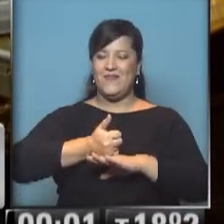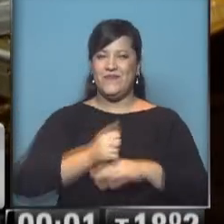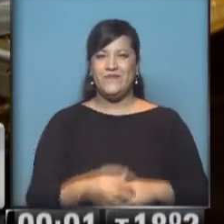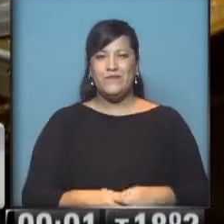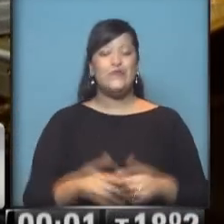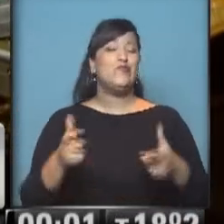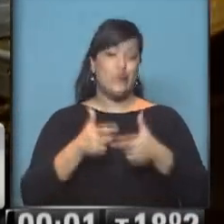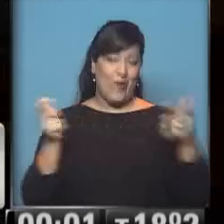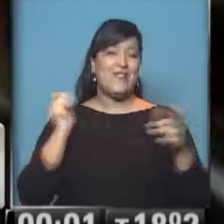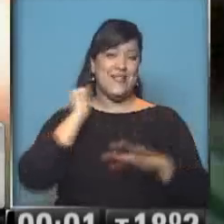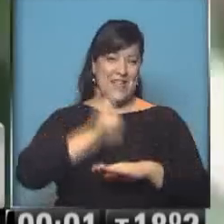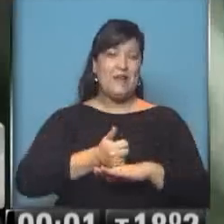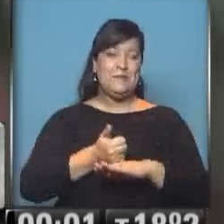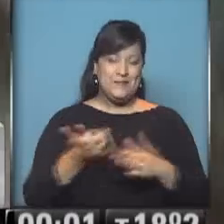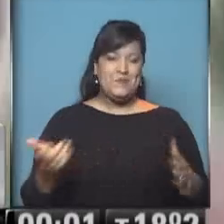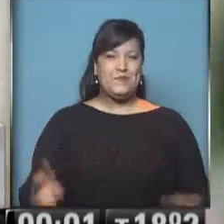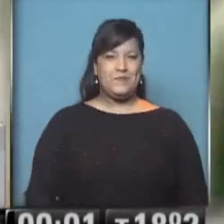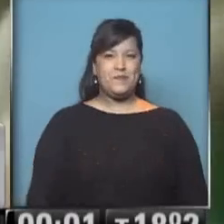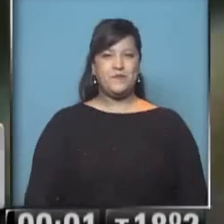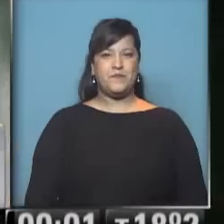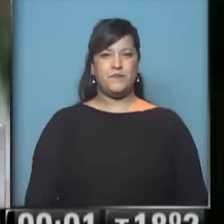Tuvimos esa suerte.